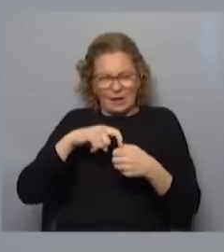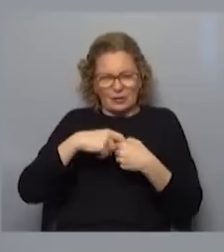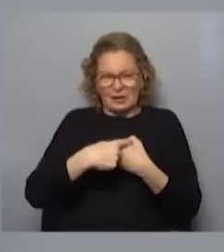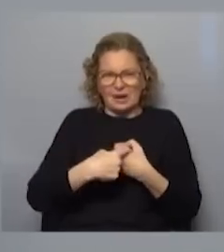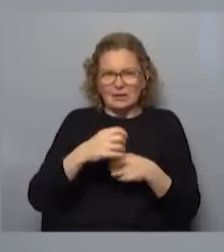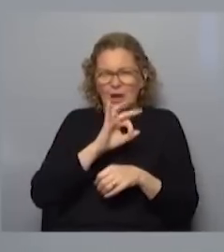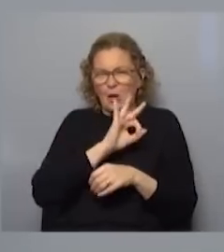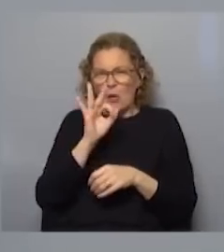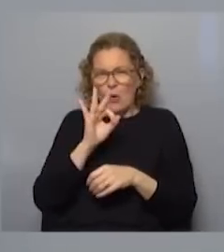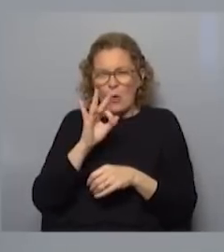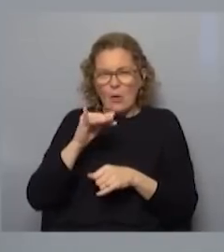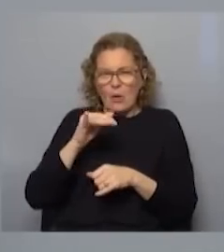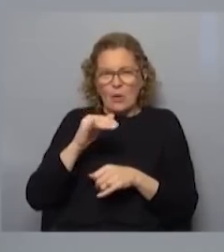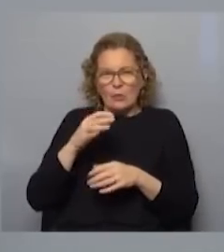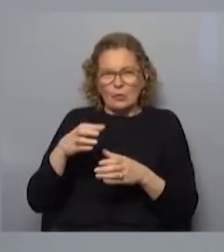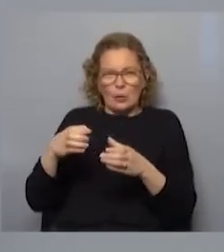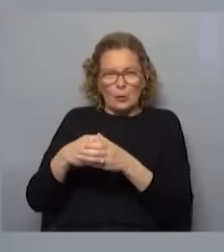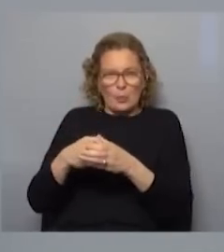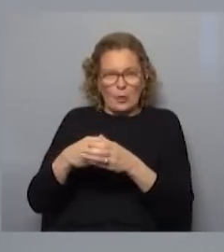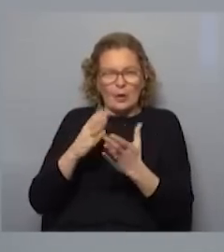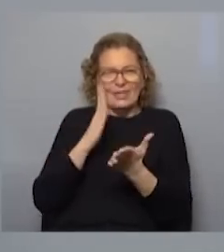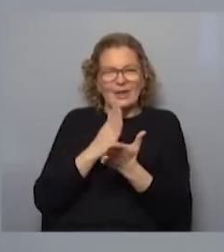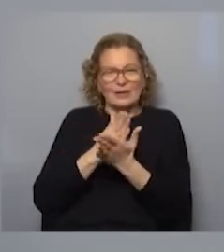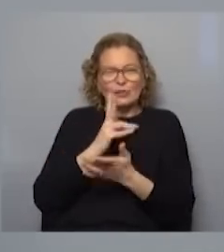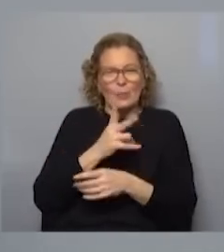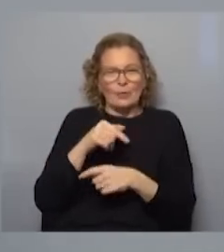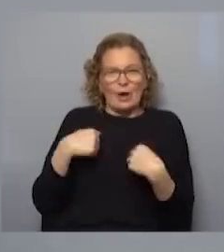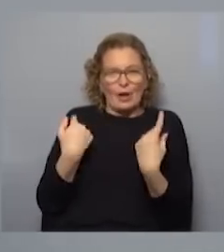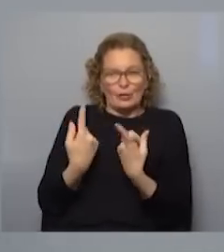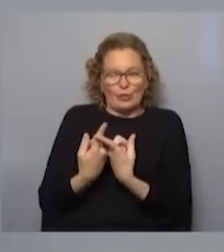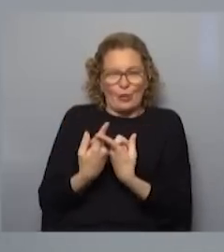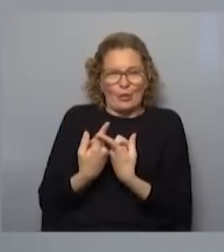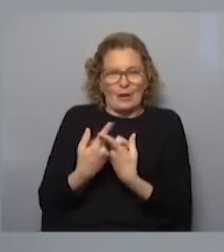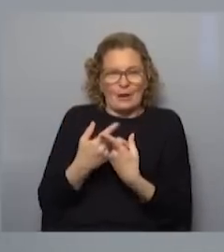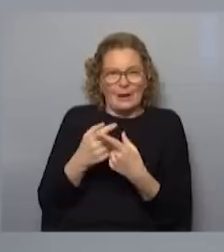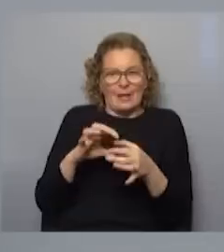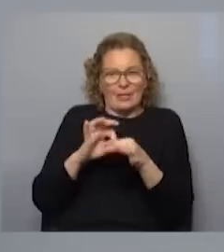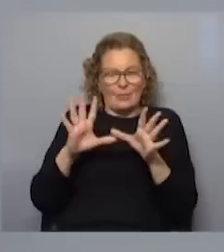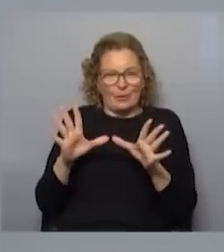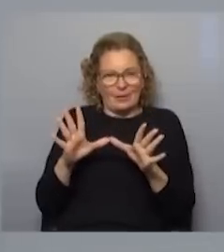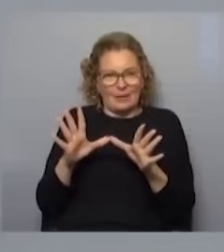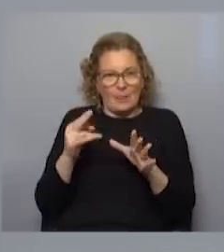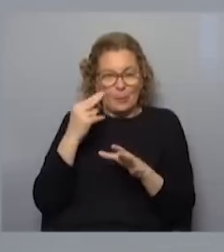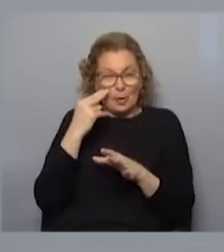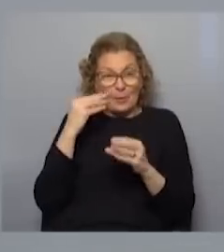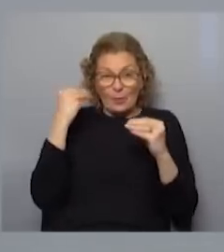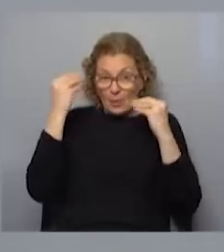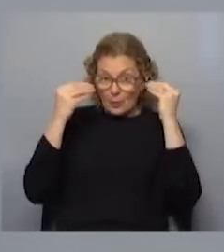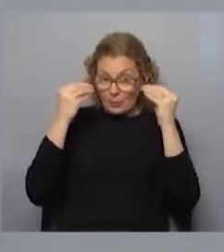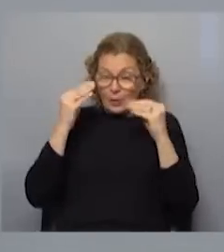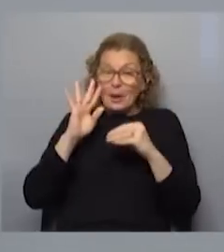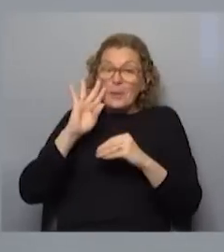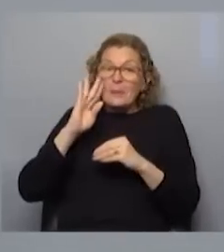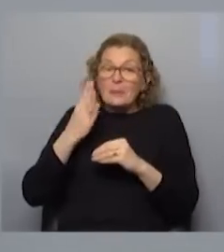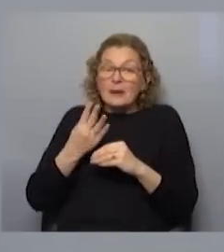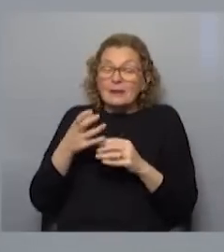o a los militantes de Derechos Humanos es algo que afecta el conjunto de la democracia y es una preocupación que me parece que